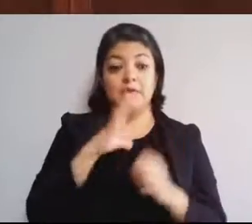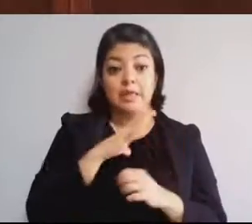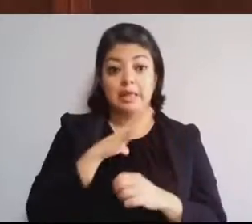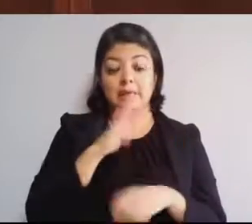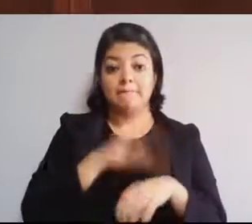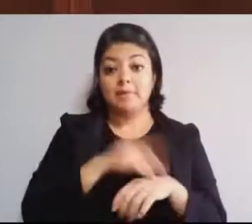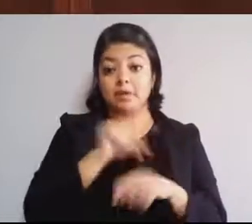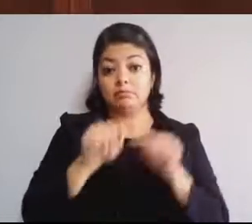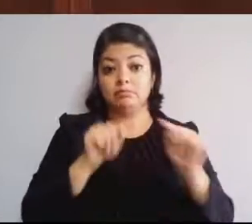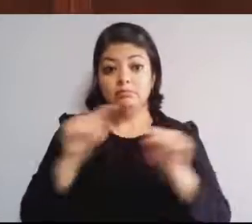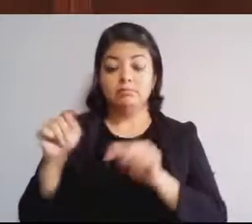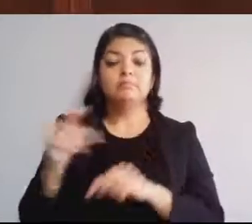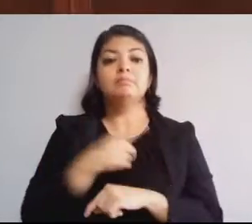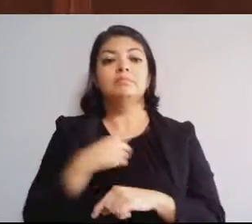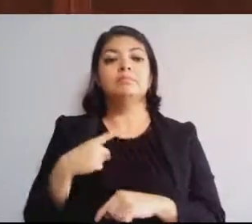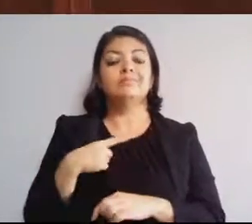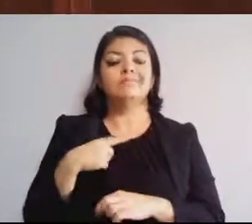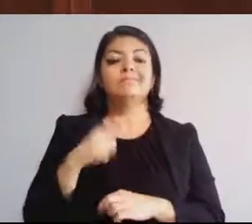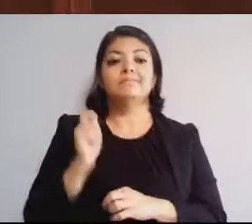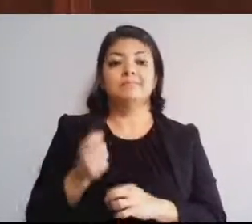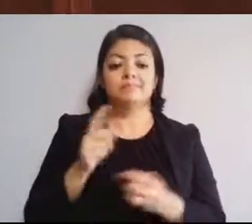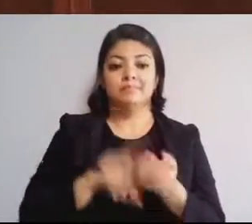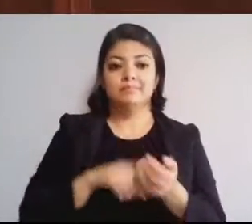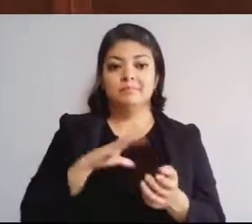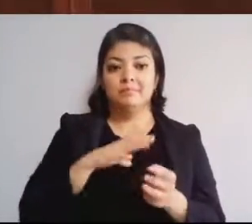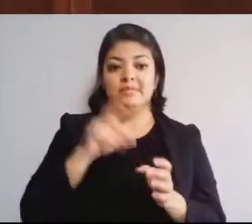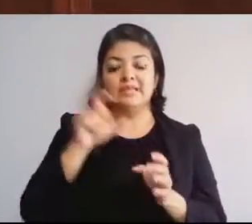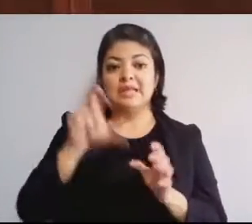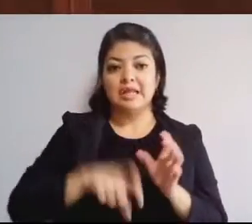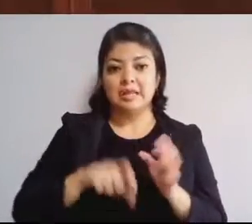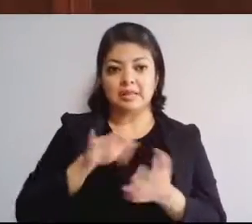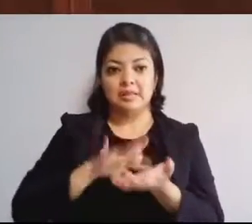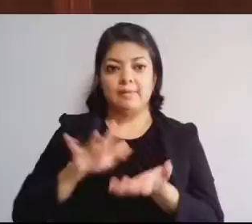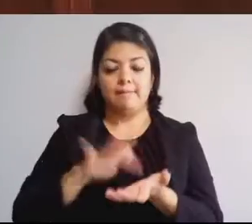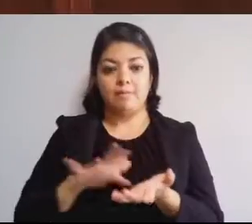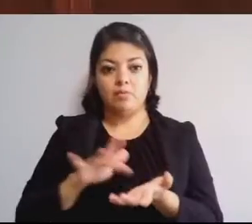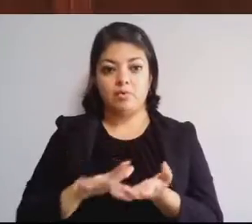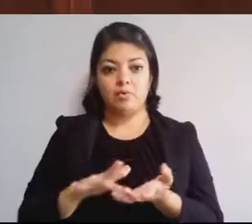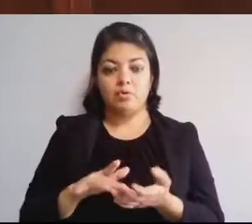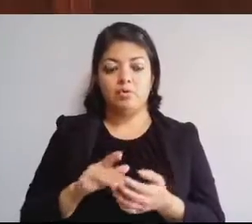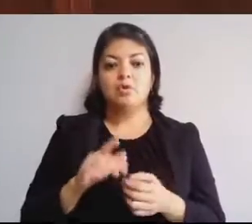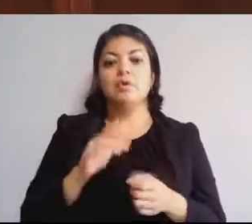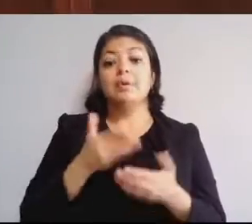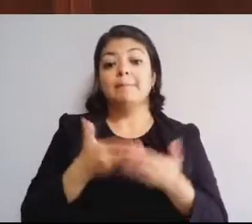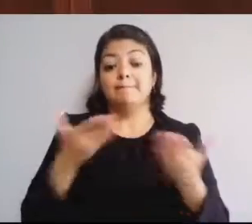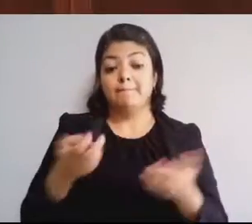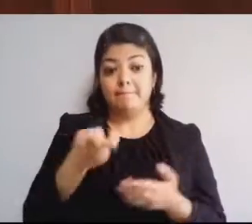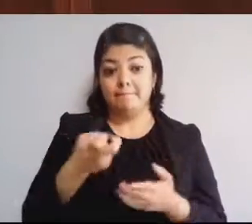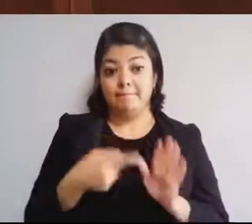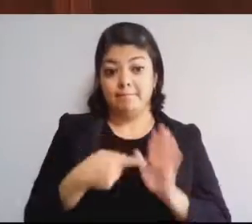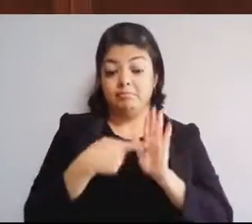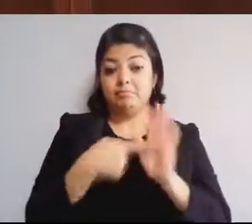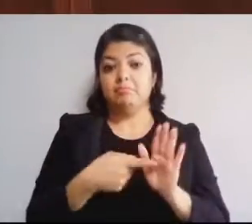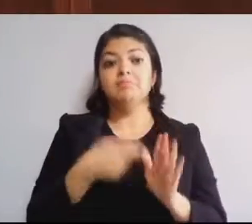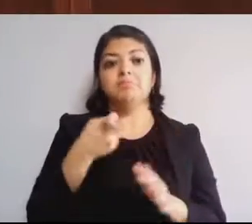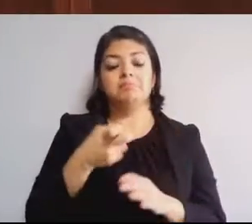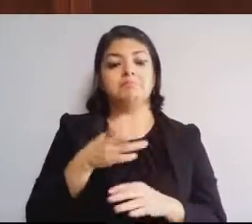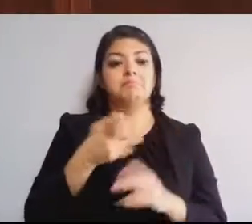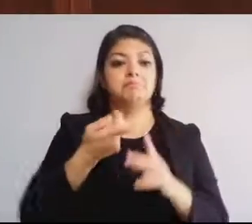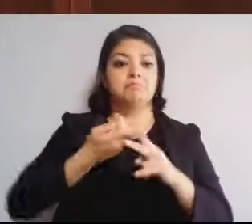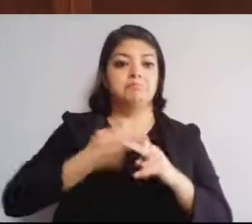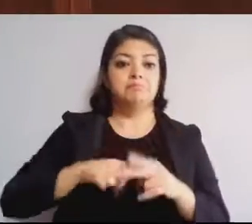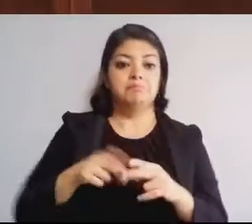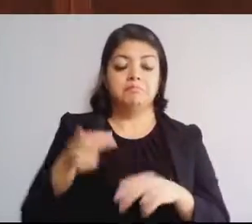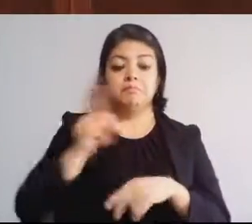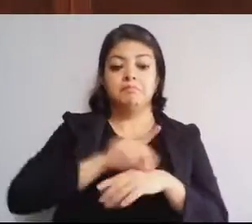órganos, deberán contar con el mismo tipo de tarjetas de apoyo. Transitorios. El presente decreto entrará en vigor el día siguiente